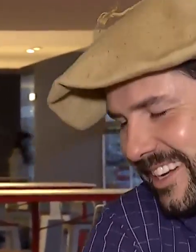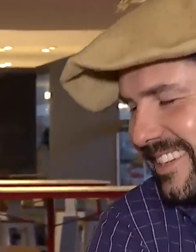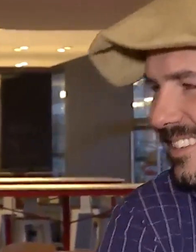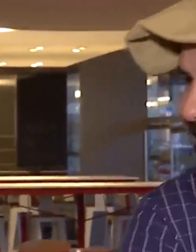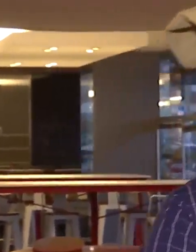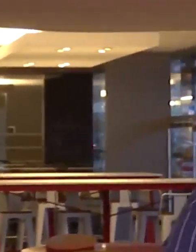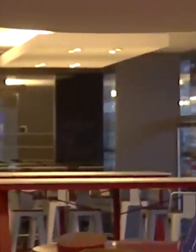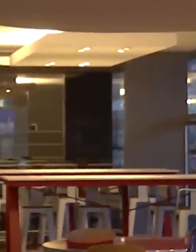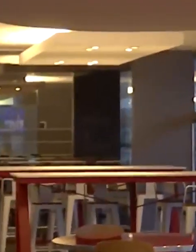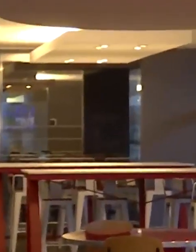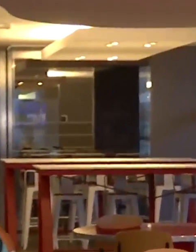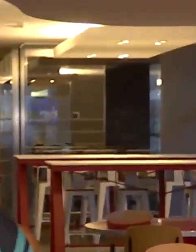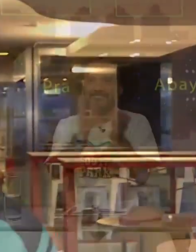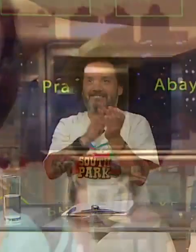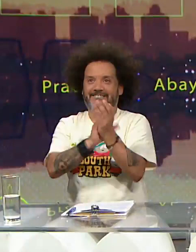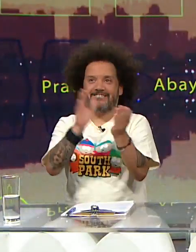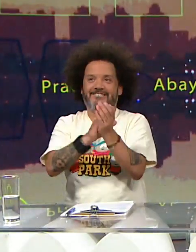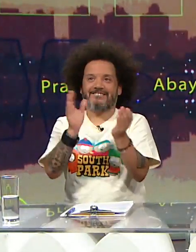Muchas gracias